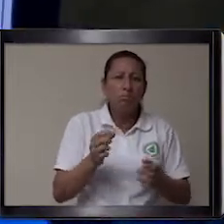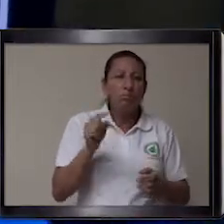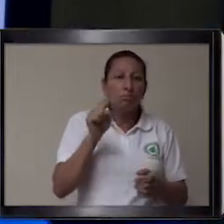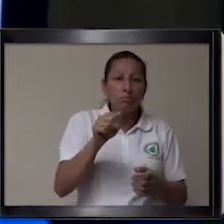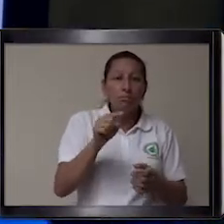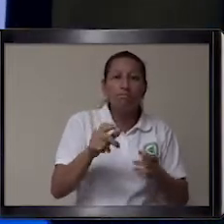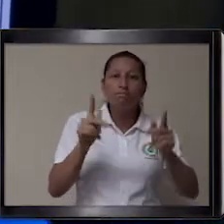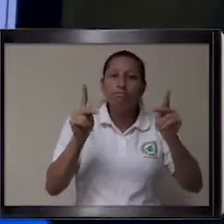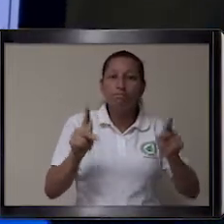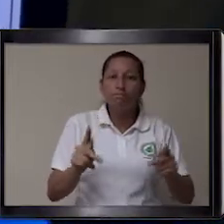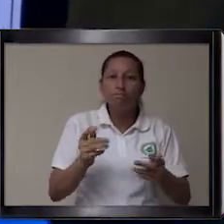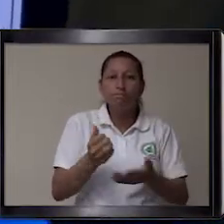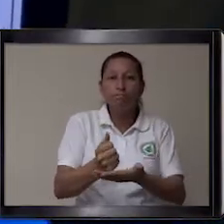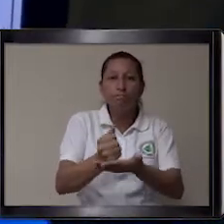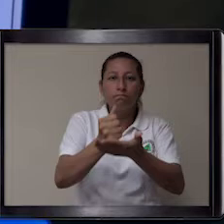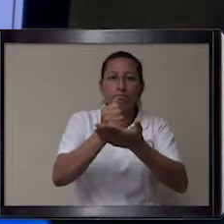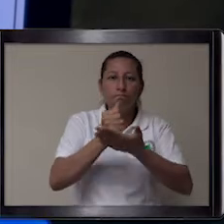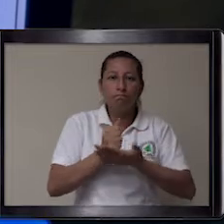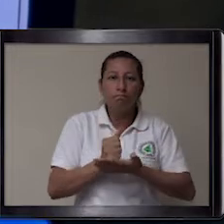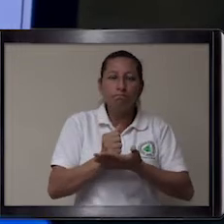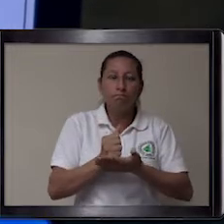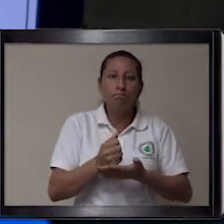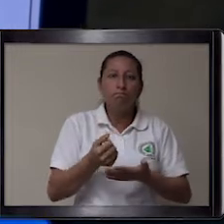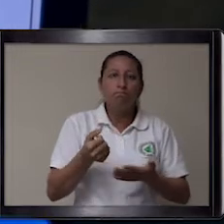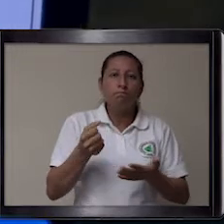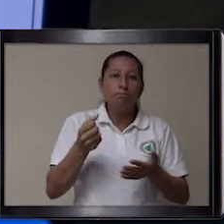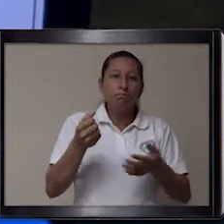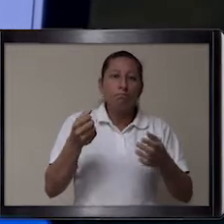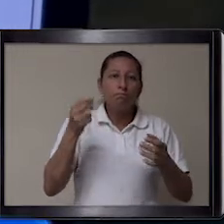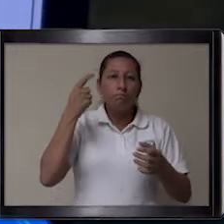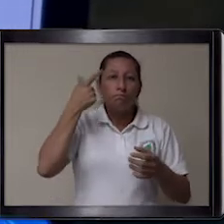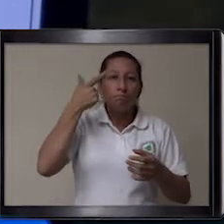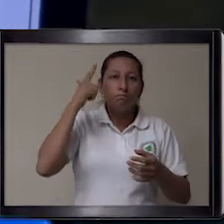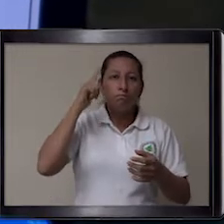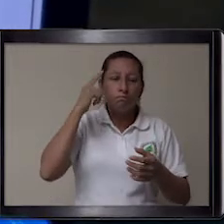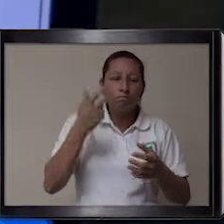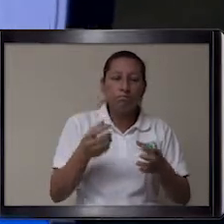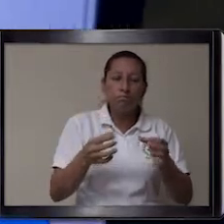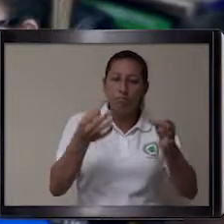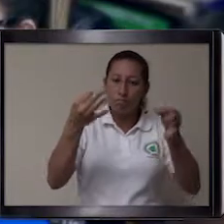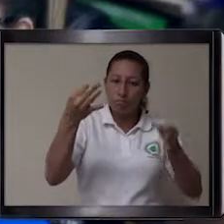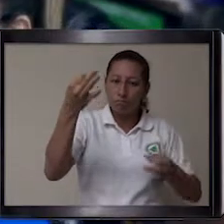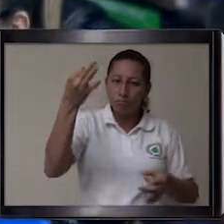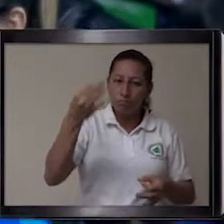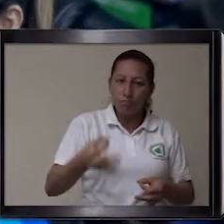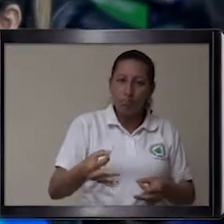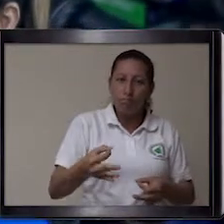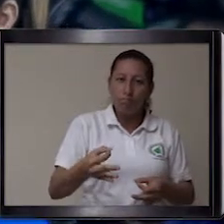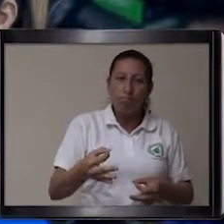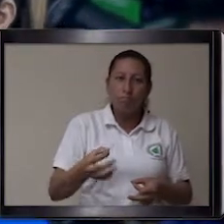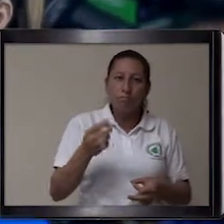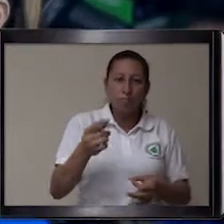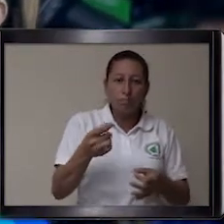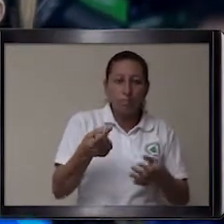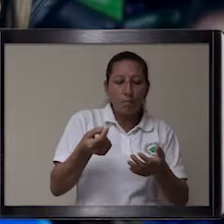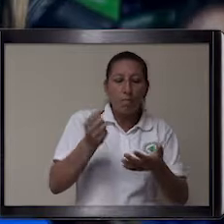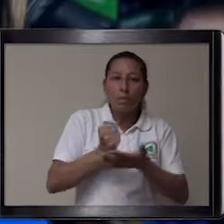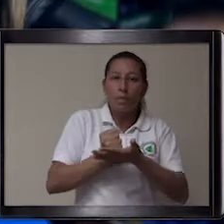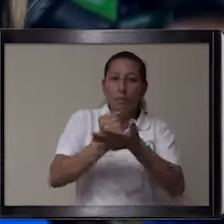dice y te da respuesta a esas preguntas que estás diciendo. ¿Qué significa? Se hace el